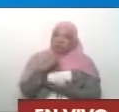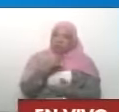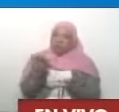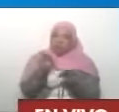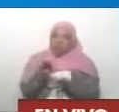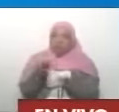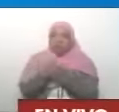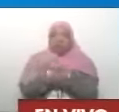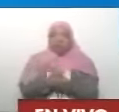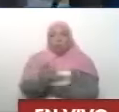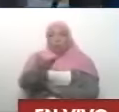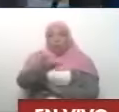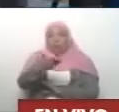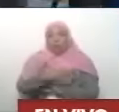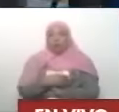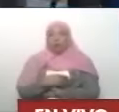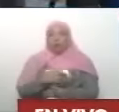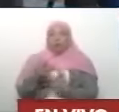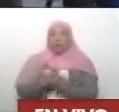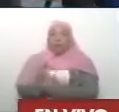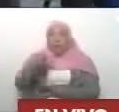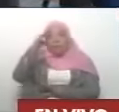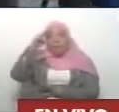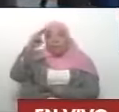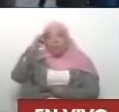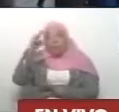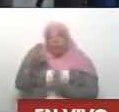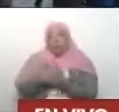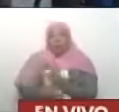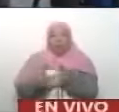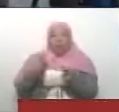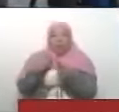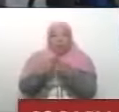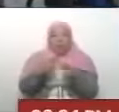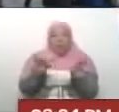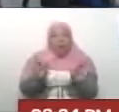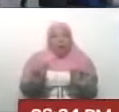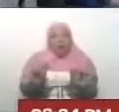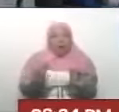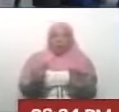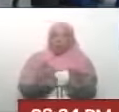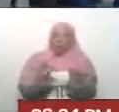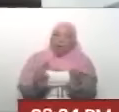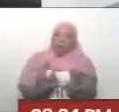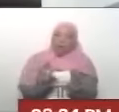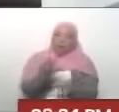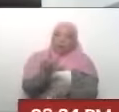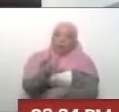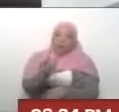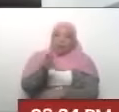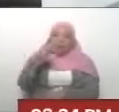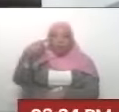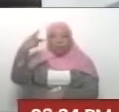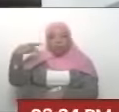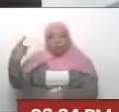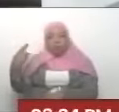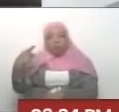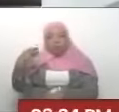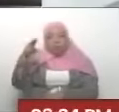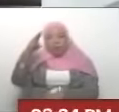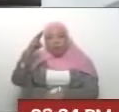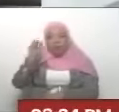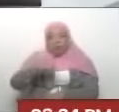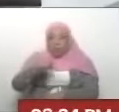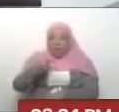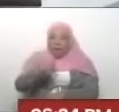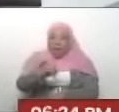clave, presidente, porque a veces hablamos de memoria y lo queremos etiquetar como una sola. Y realmente los seres humanos tenemos tres memorias. El psicólogo puede... Es la memoria. Tres memorias.